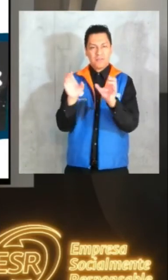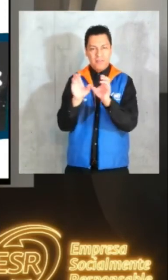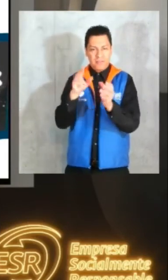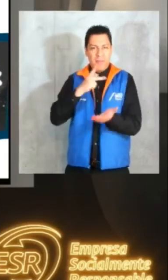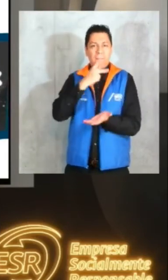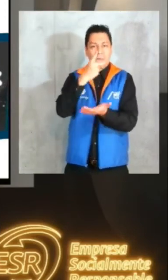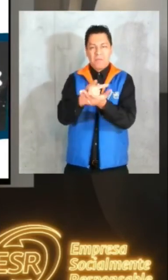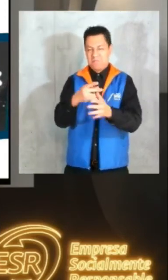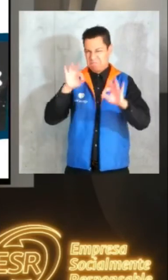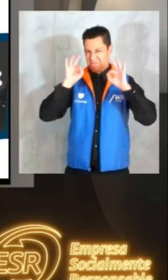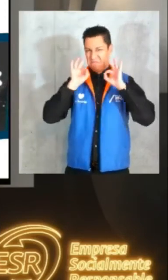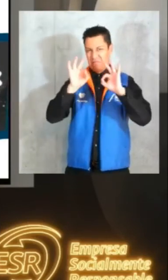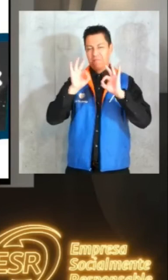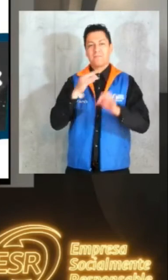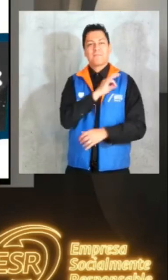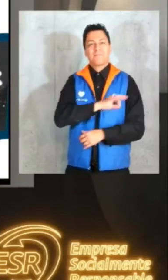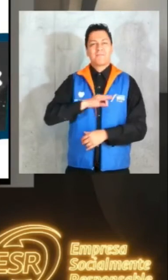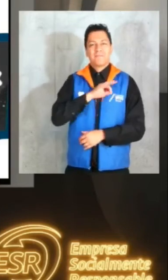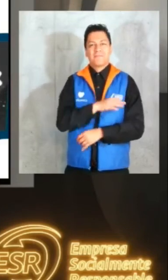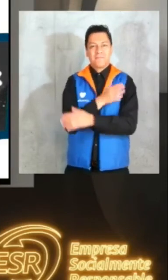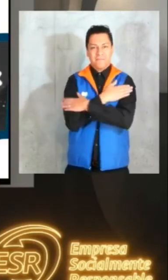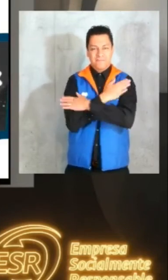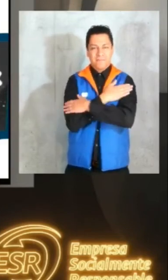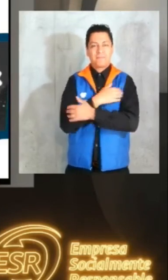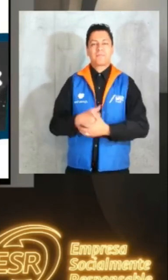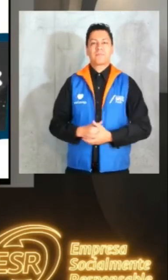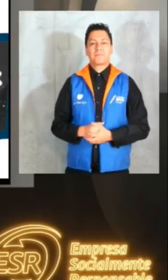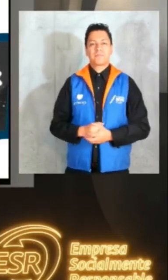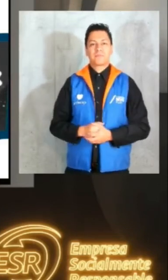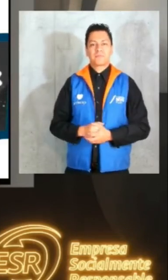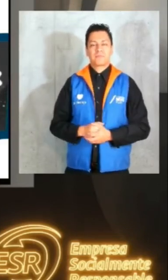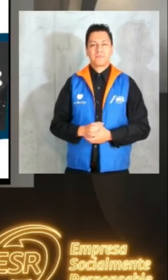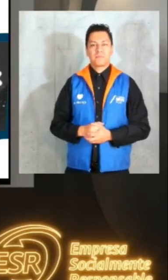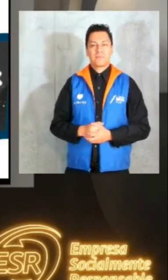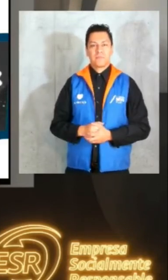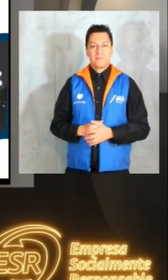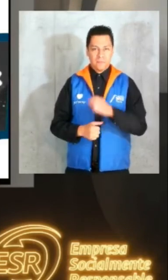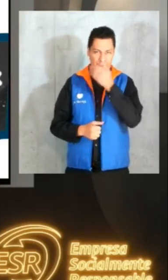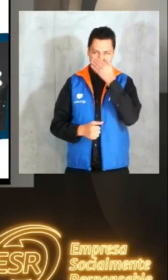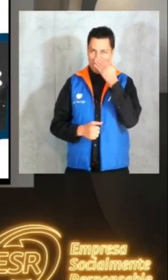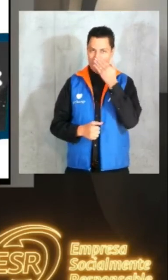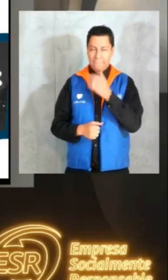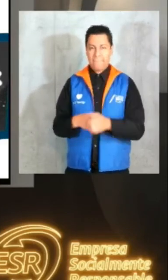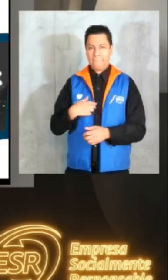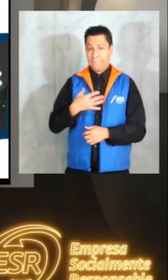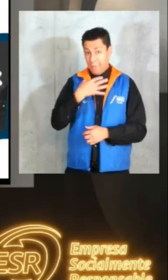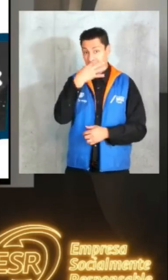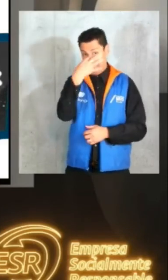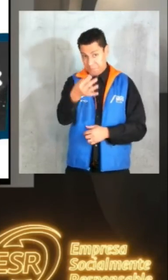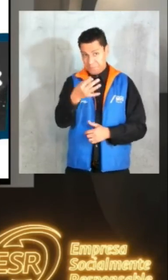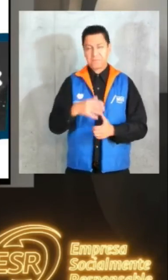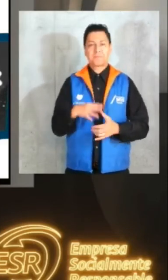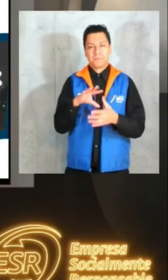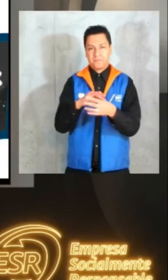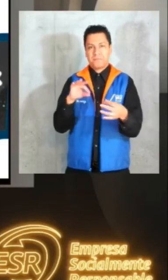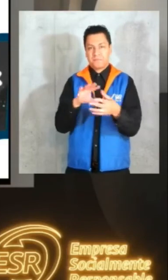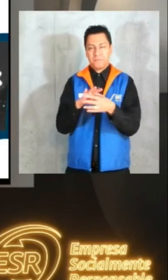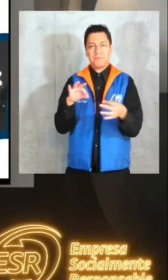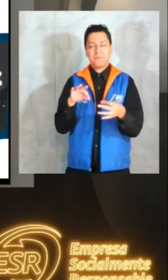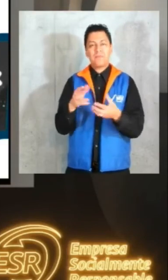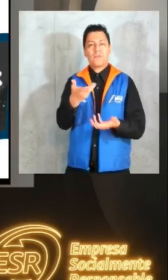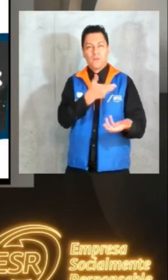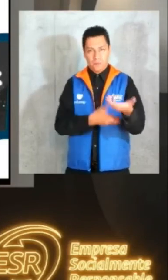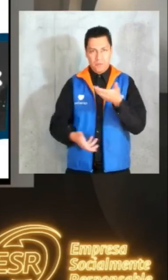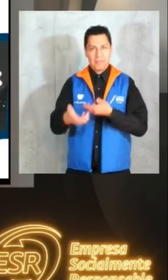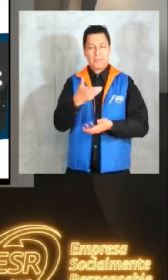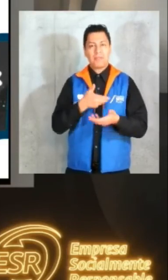sus organizaciones. Pues bueno, ahora, pues sin previo aviso, les comento, bueno, más bien con previo aviso, les quiero